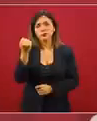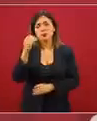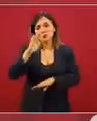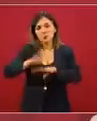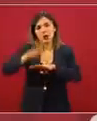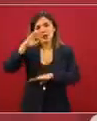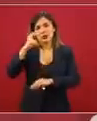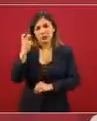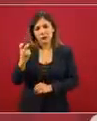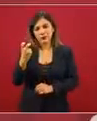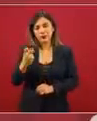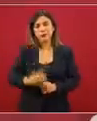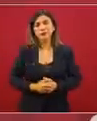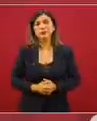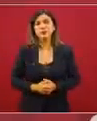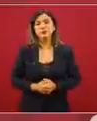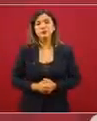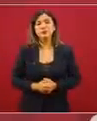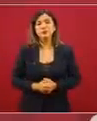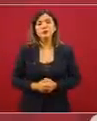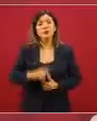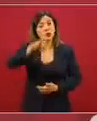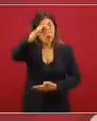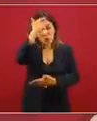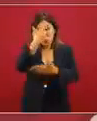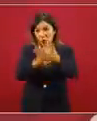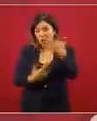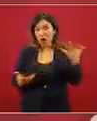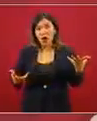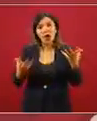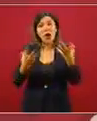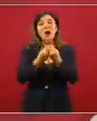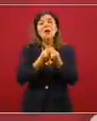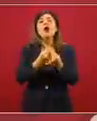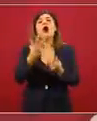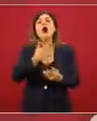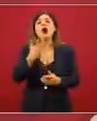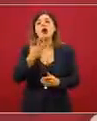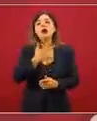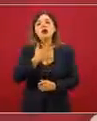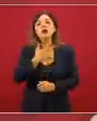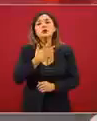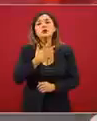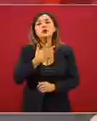incremento y en ingresos totales menos